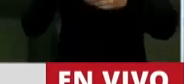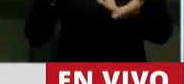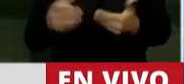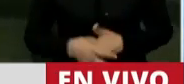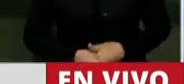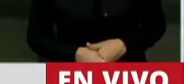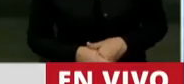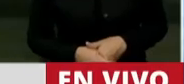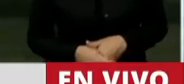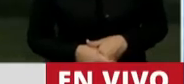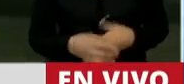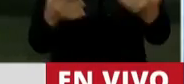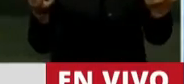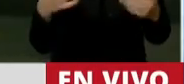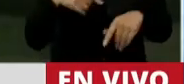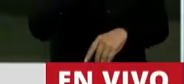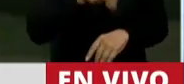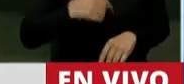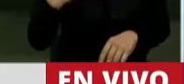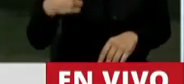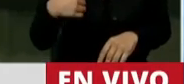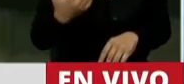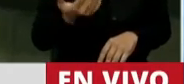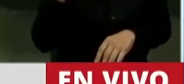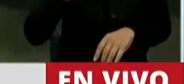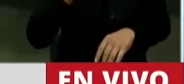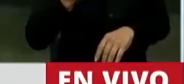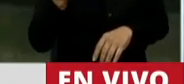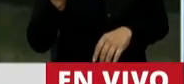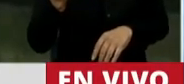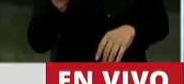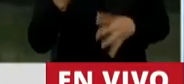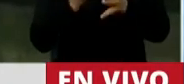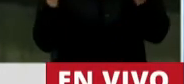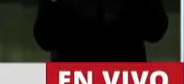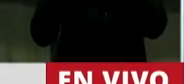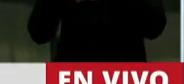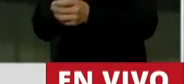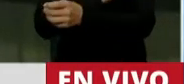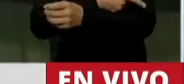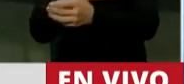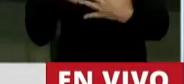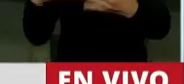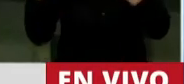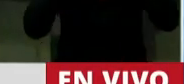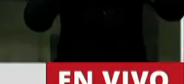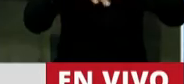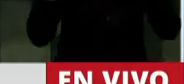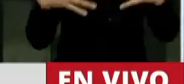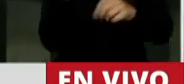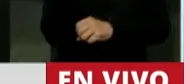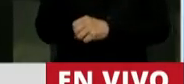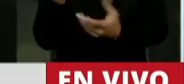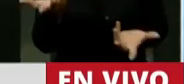deshumanizadas. Miren, en el país siempre hay una minoría muy poderosa, muy influyente, que siempre